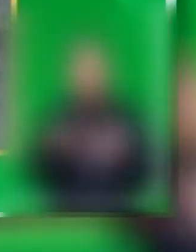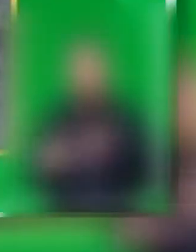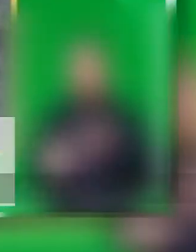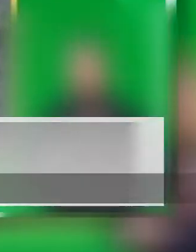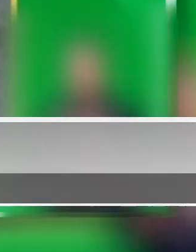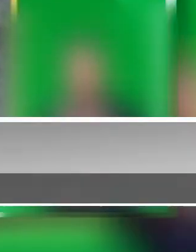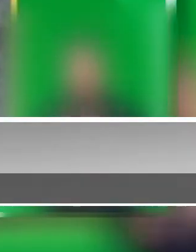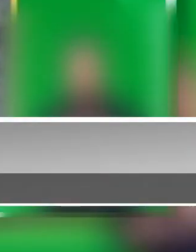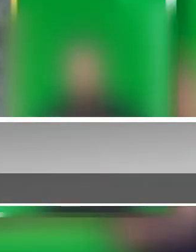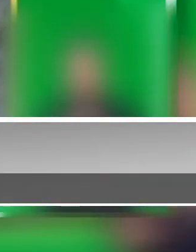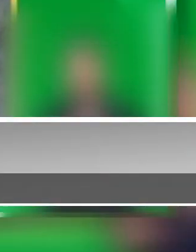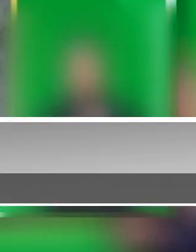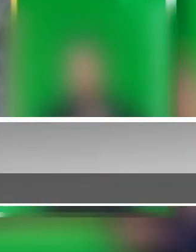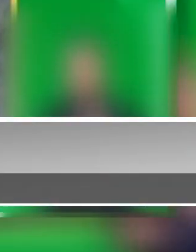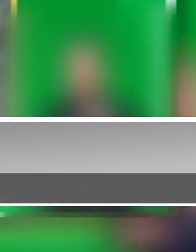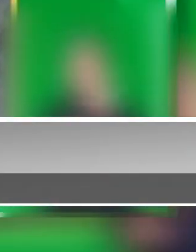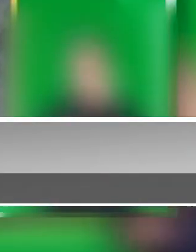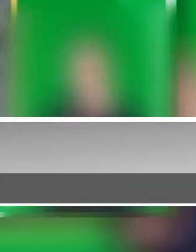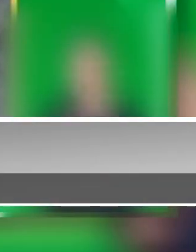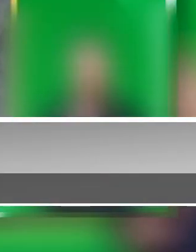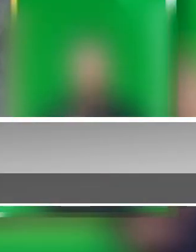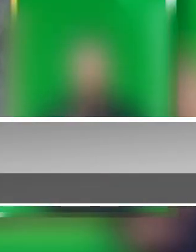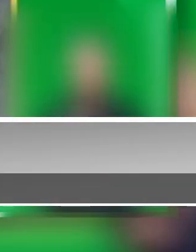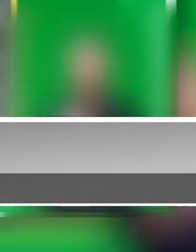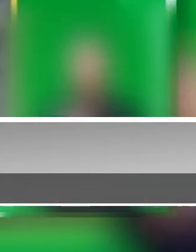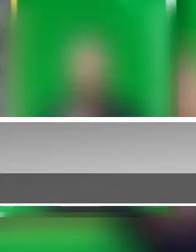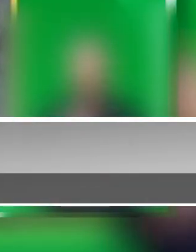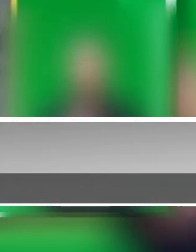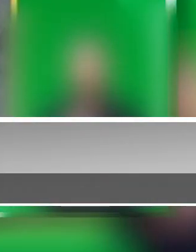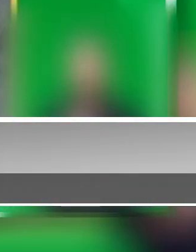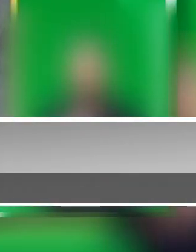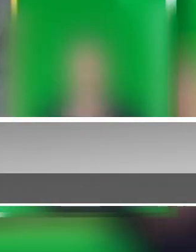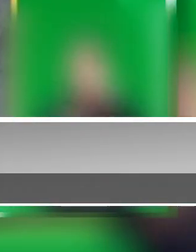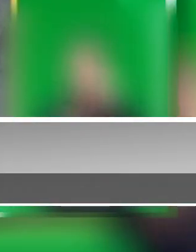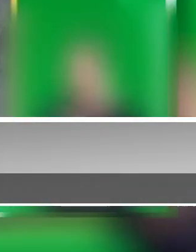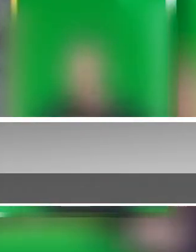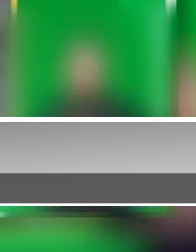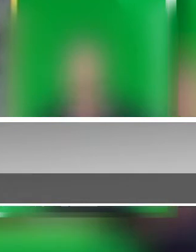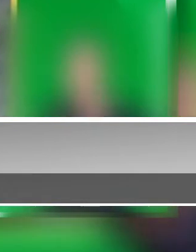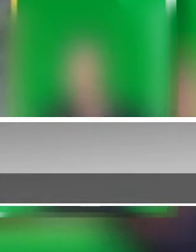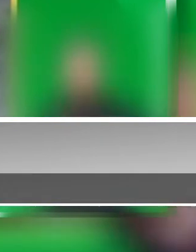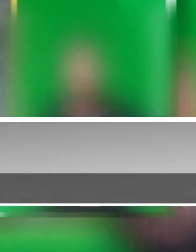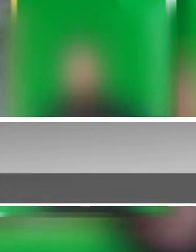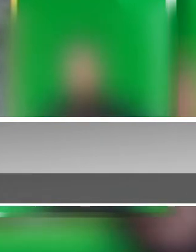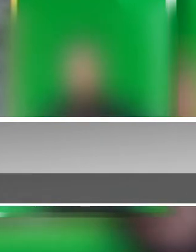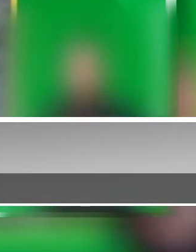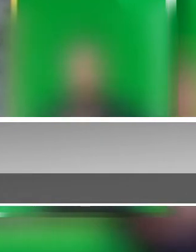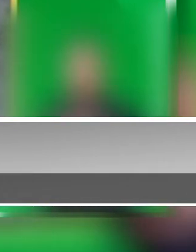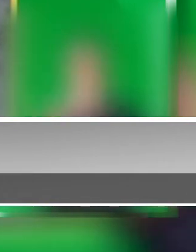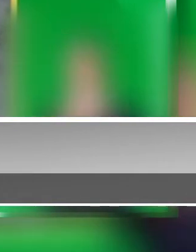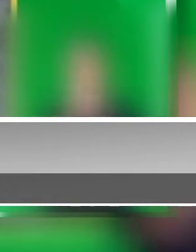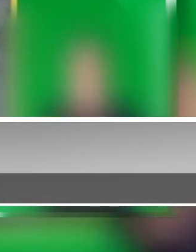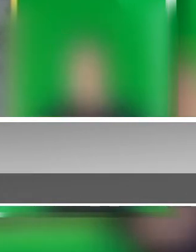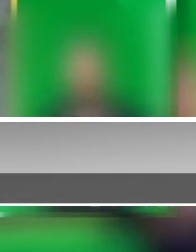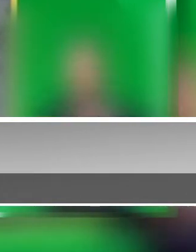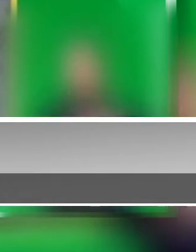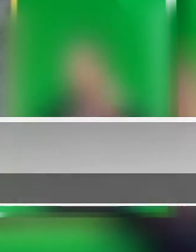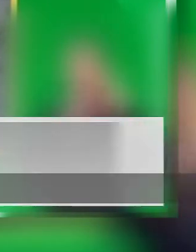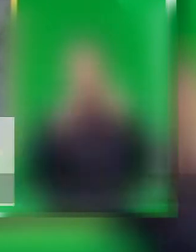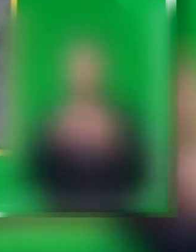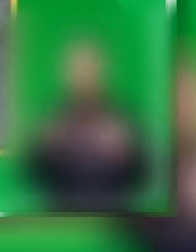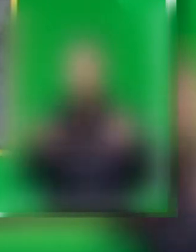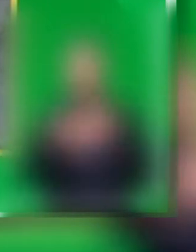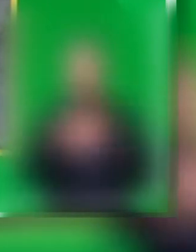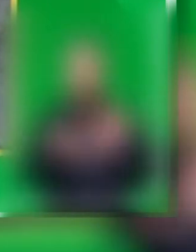lo más valioso de lo que estamos anunciando el día de hoy es que demostramos que lo que ustedes nos dicen